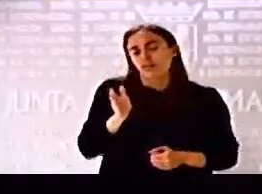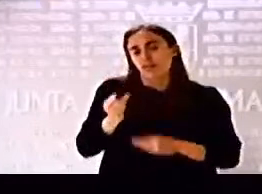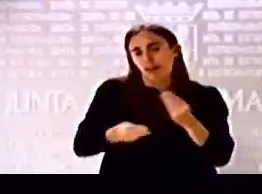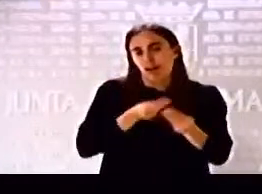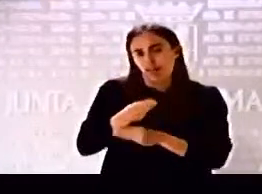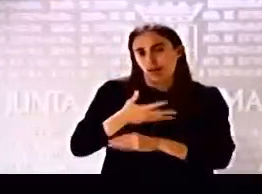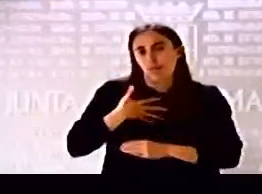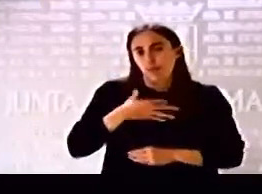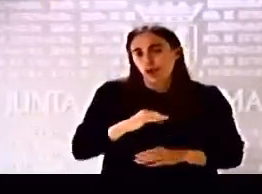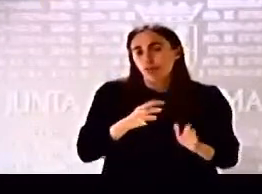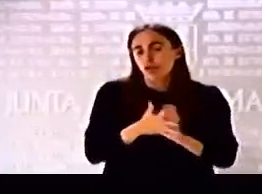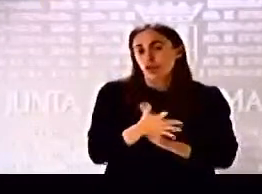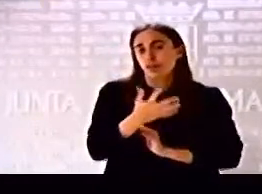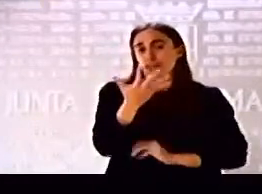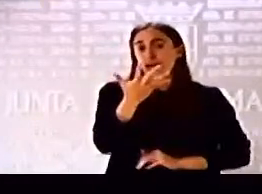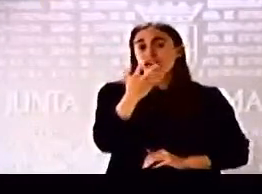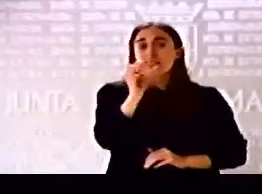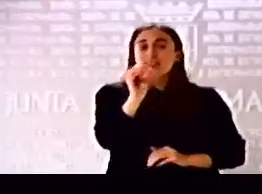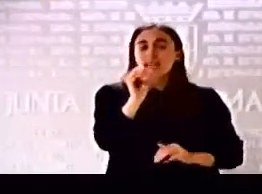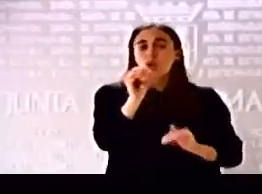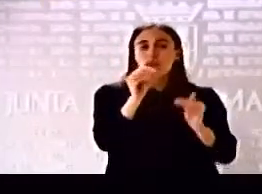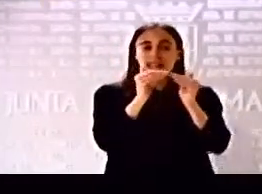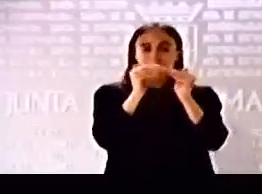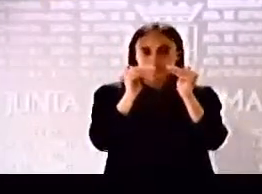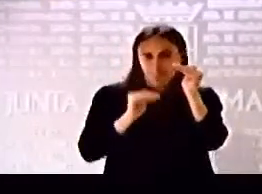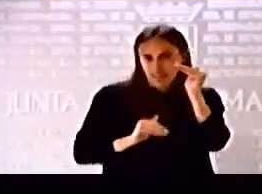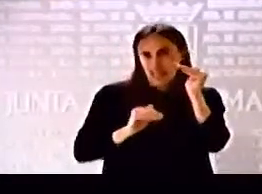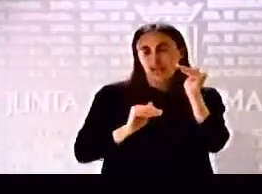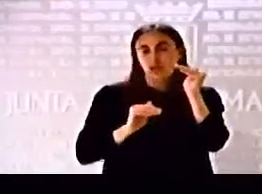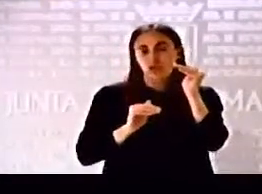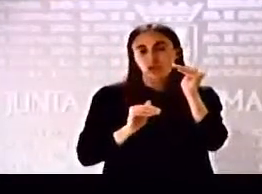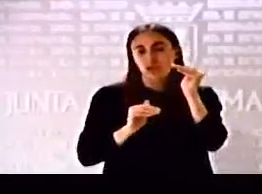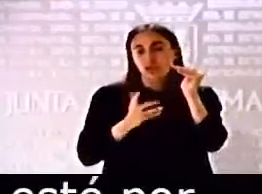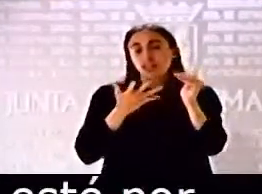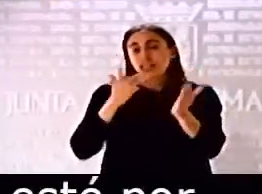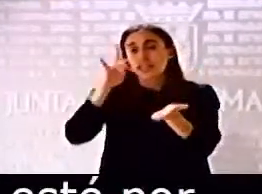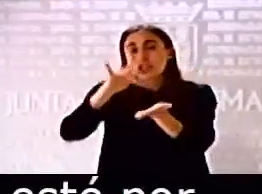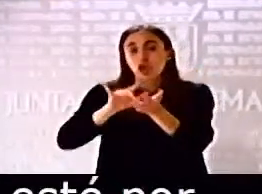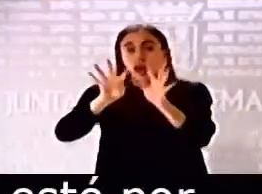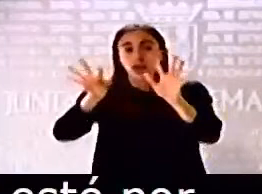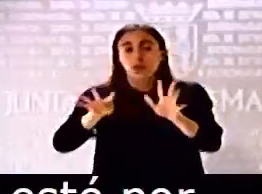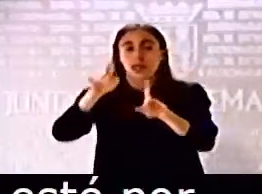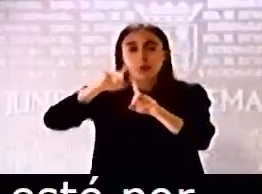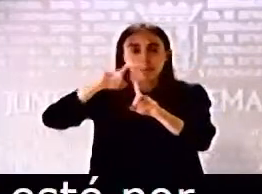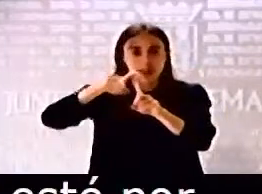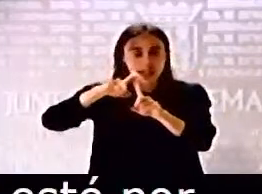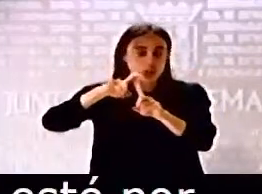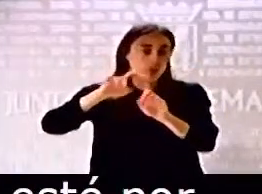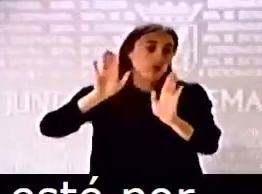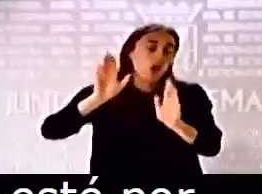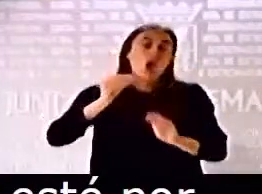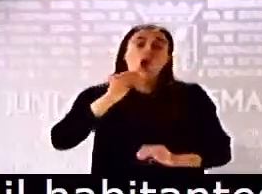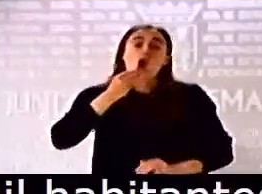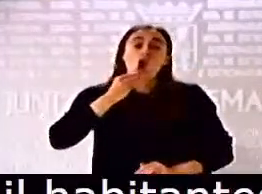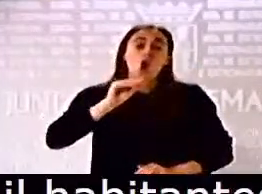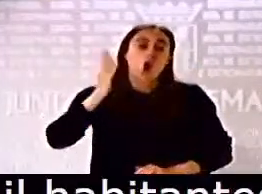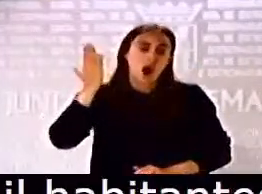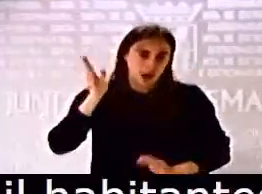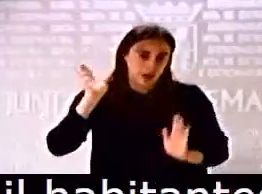y esté por debajo de 50 casos por cada 100.000 habitantes cuando llegue ese 9 de mayo, pero les